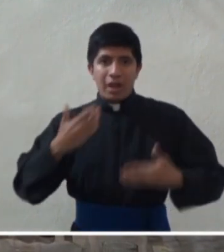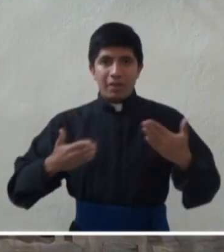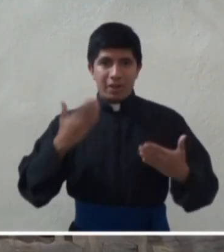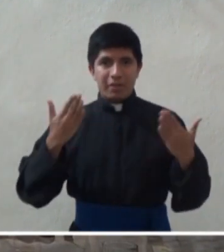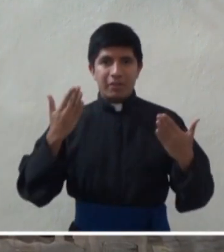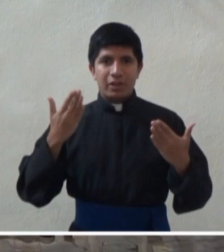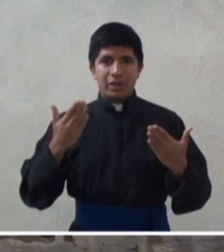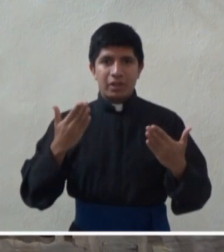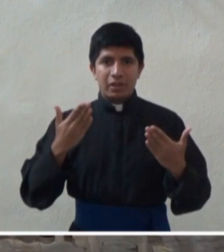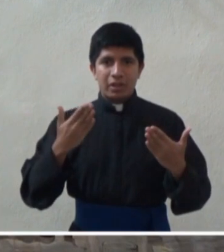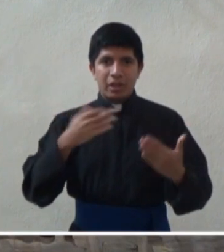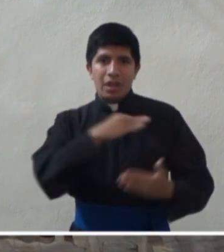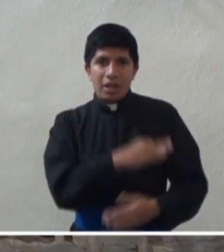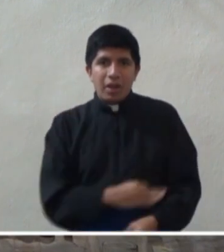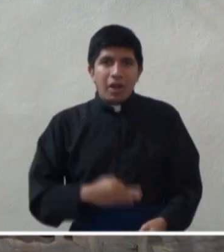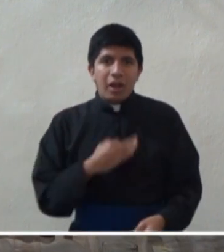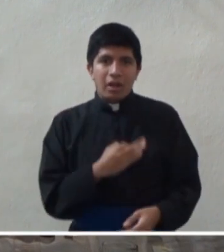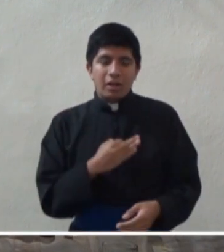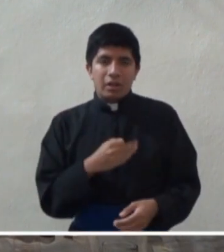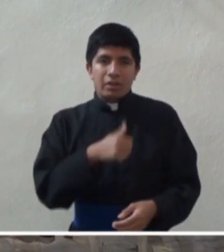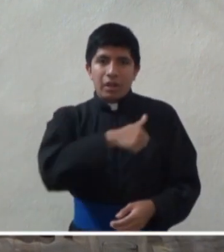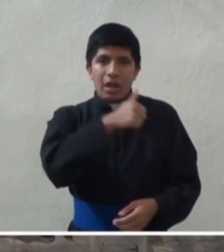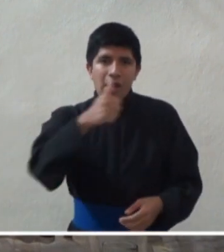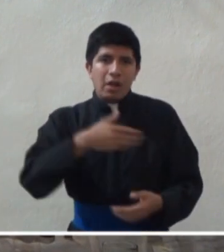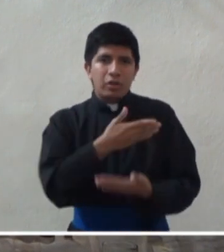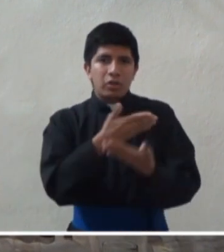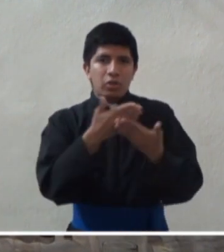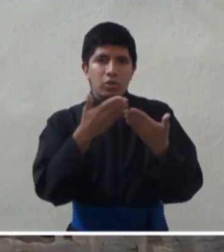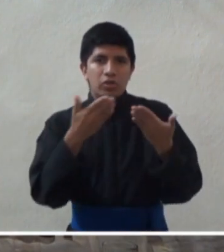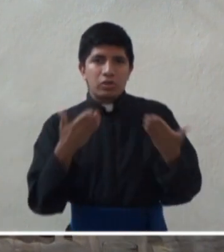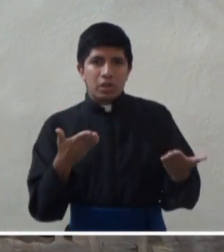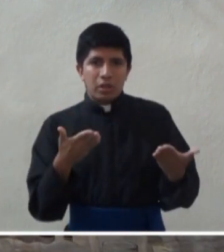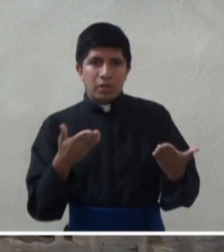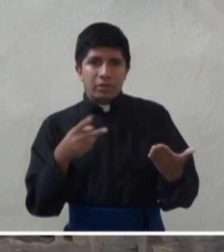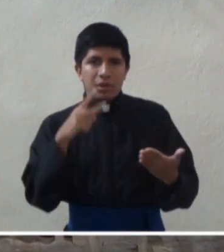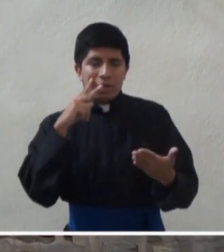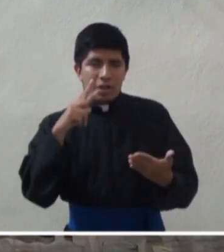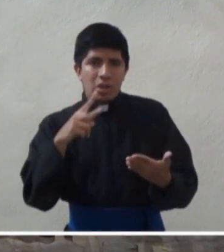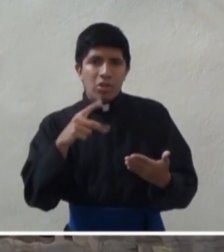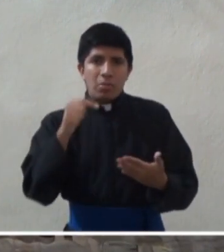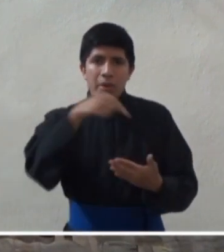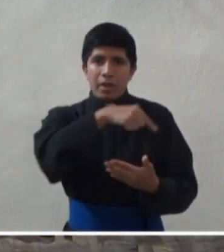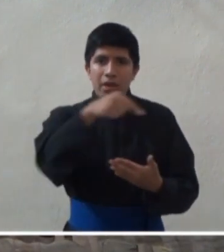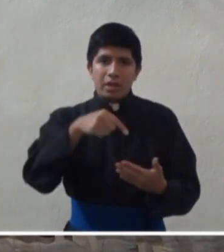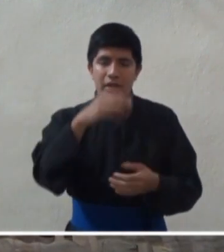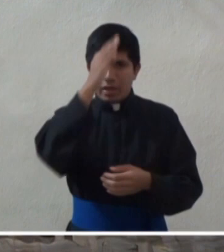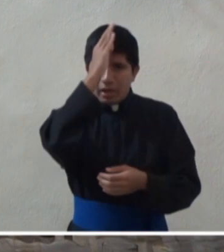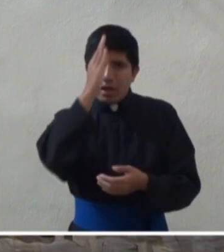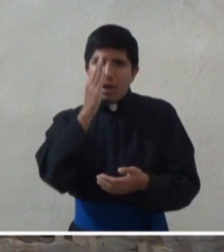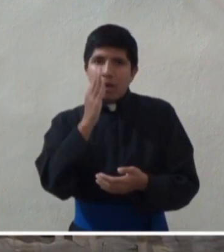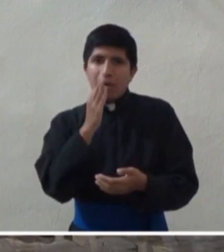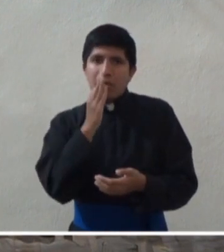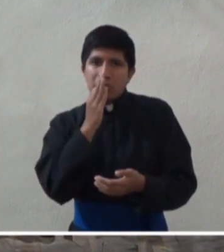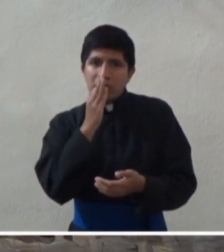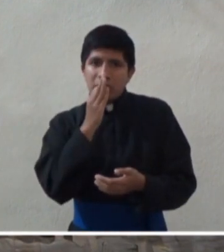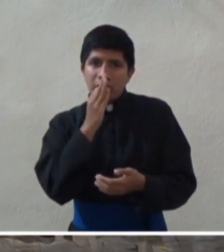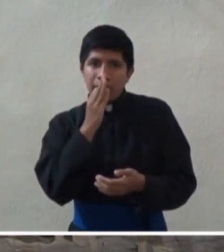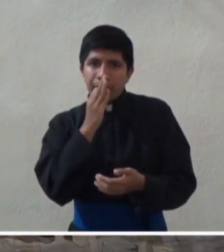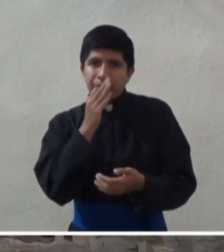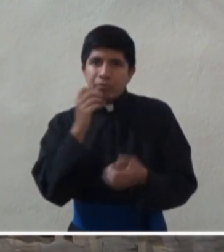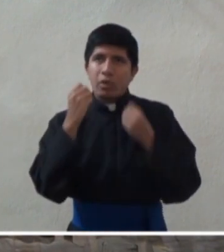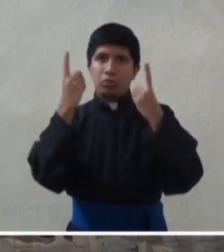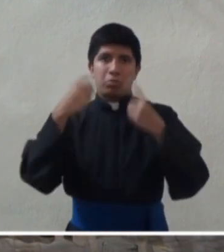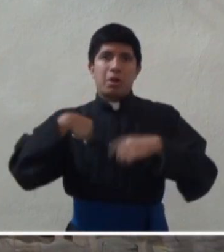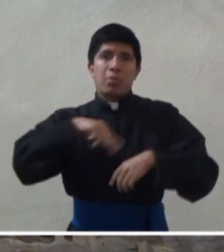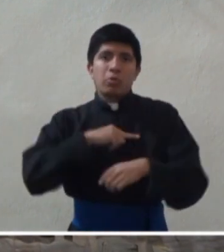Pido a Dios por cada uno de ustedes y quienes están escuchando esta celebración eucarística, también por la televisión.